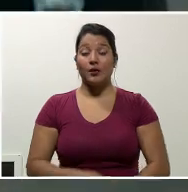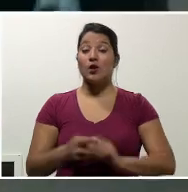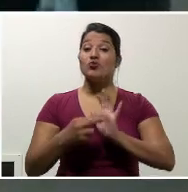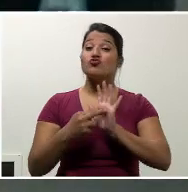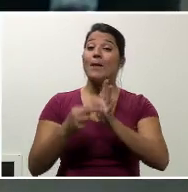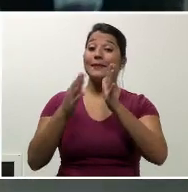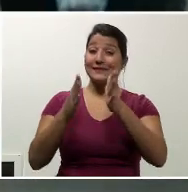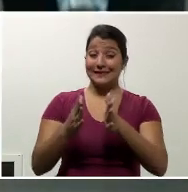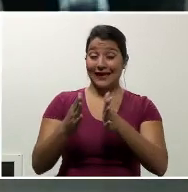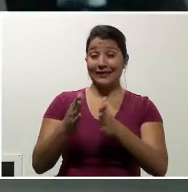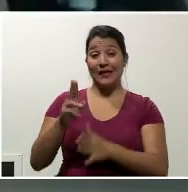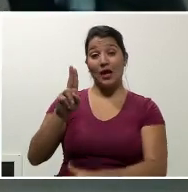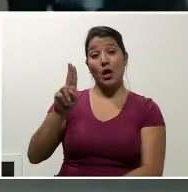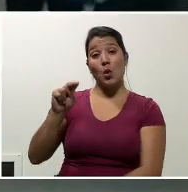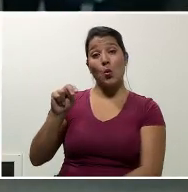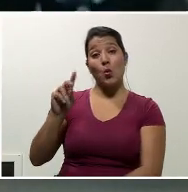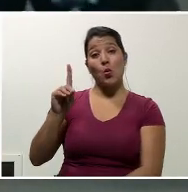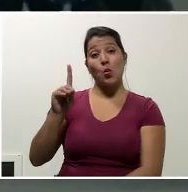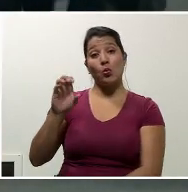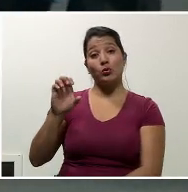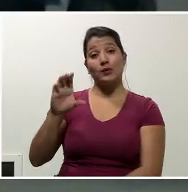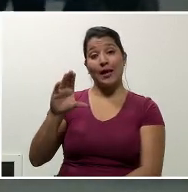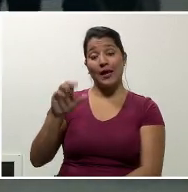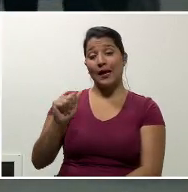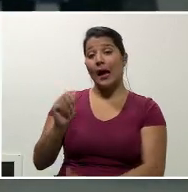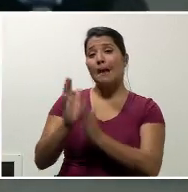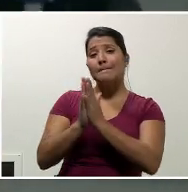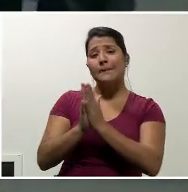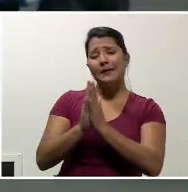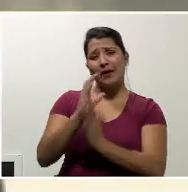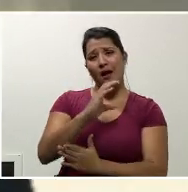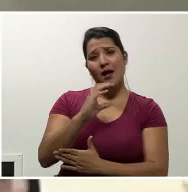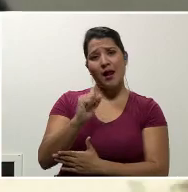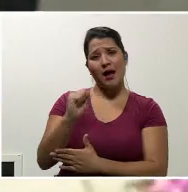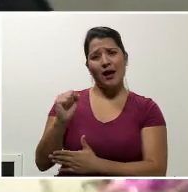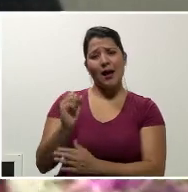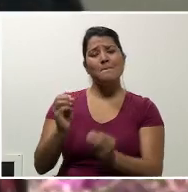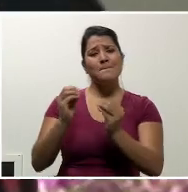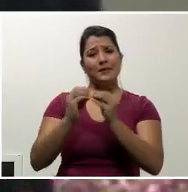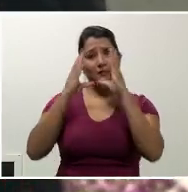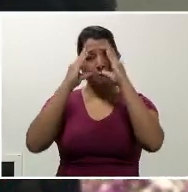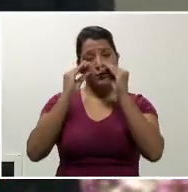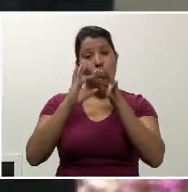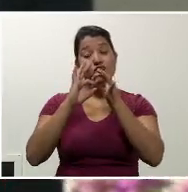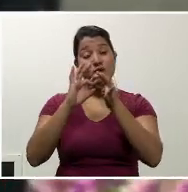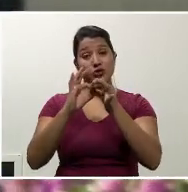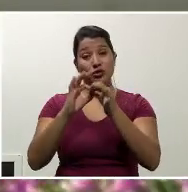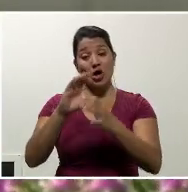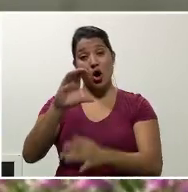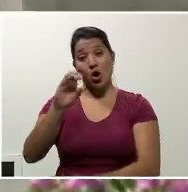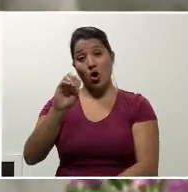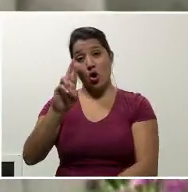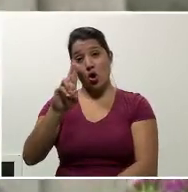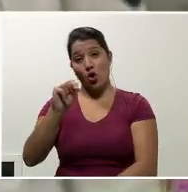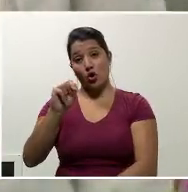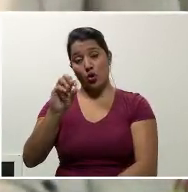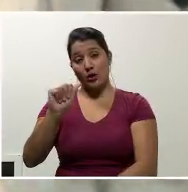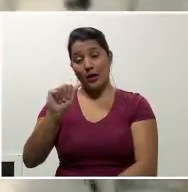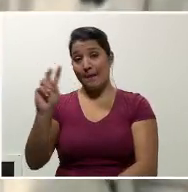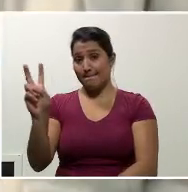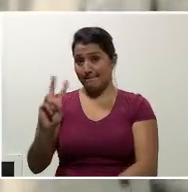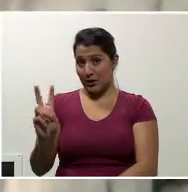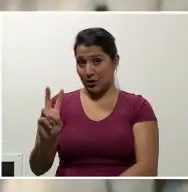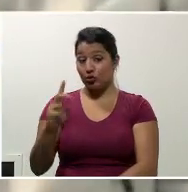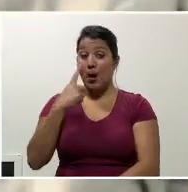Representantes de UNDECA piden a la Caja mayor información sobre el coronavirus, también para la población en general como para los funcionarios